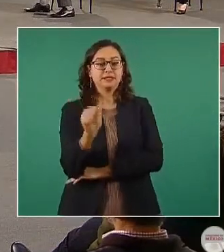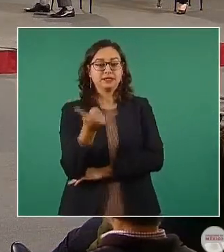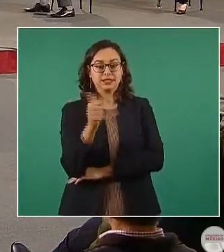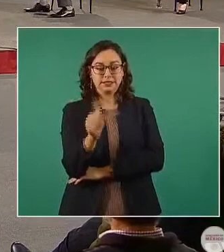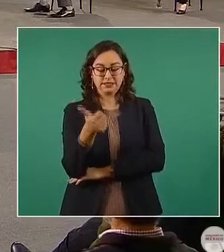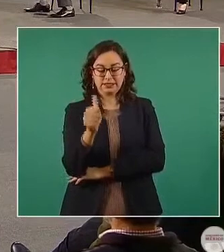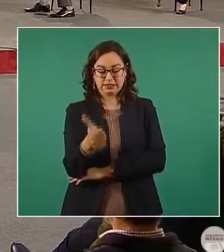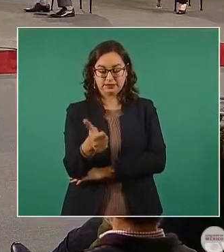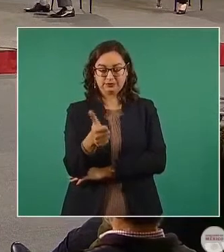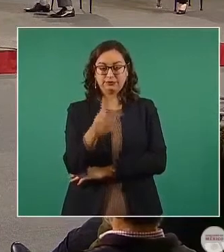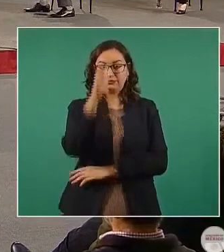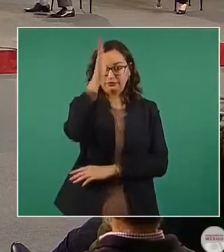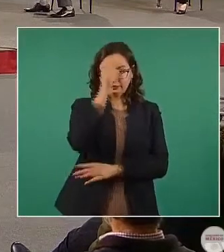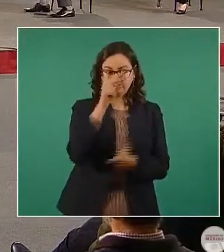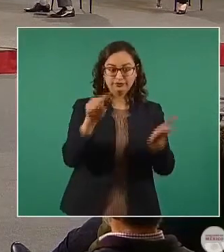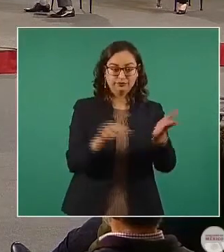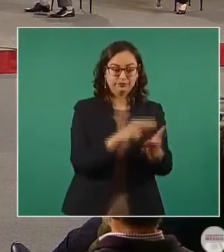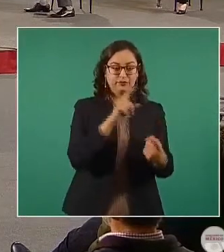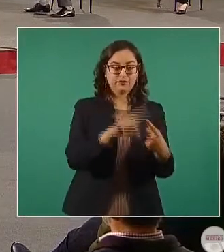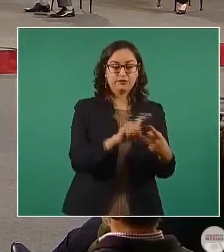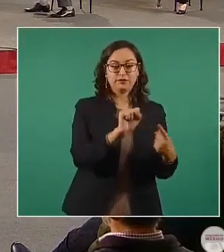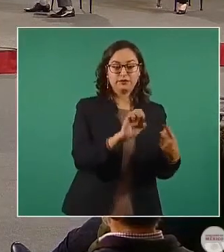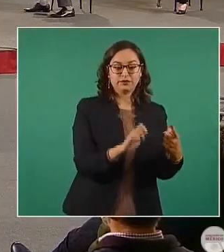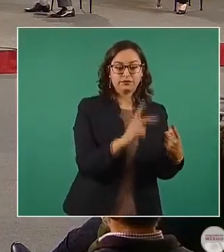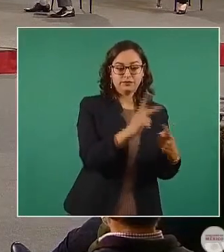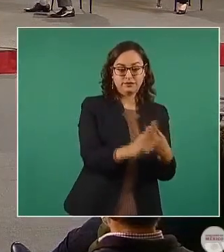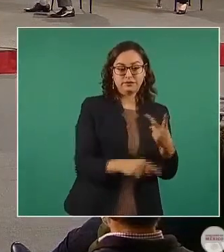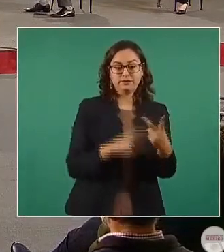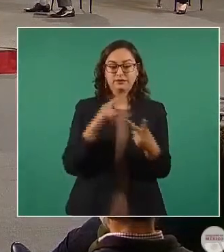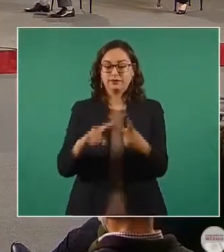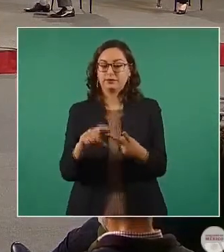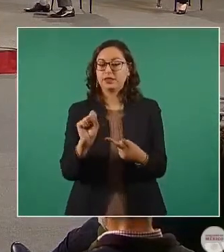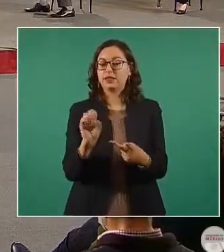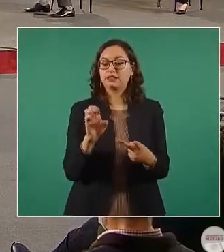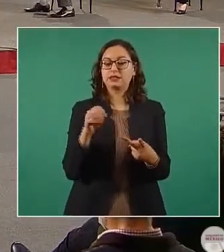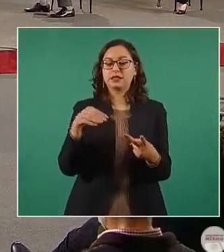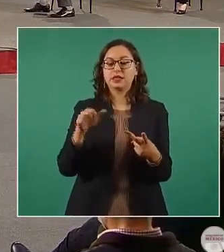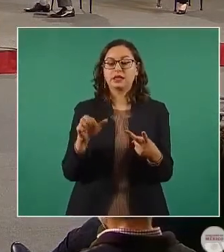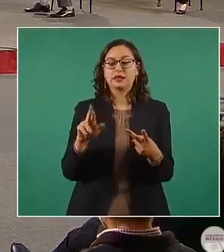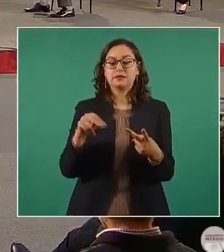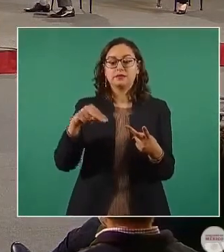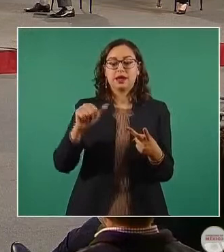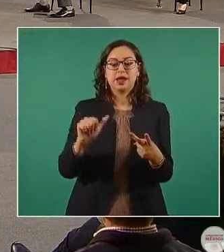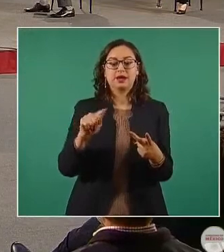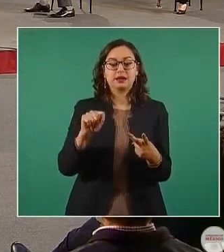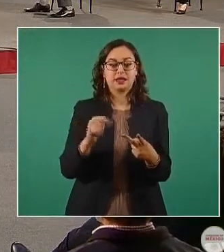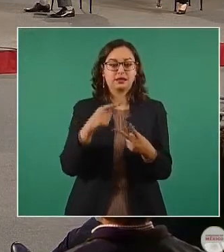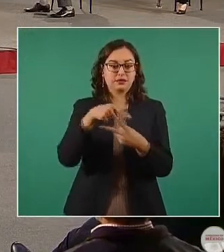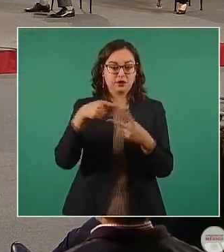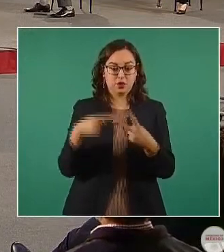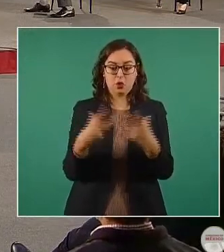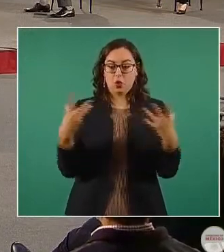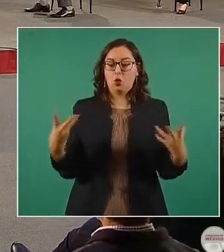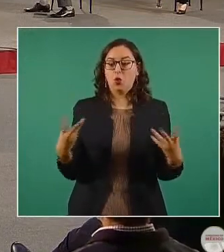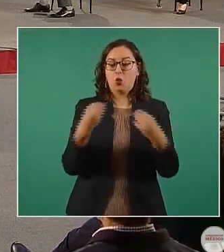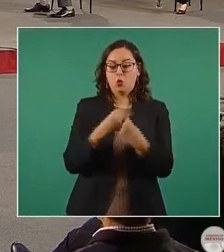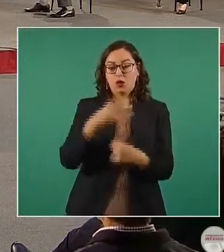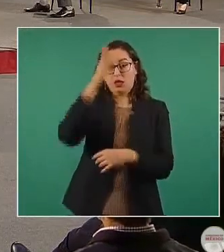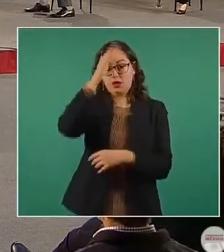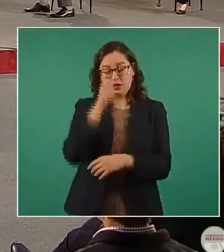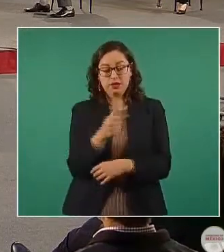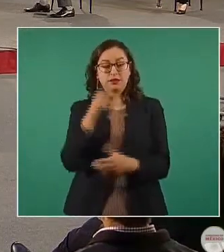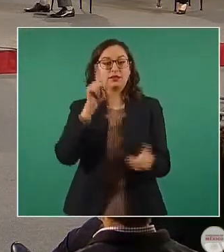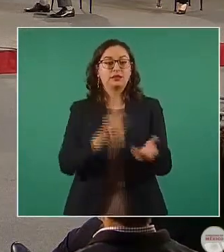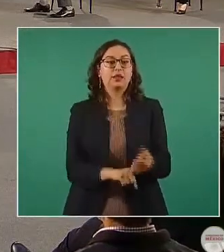entre la Secretaría de Educación Pública y la Secretaría de Medio Ambiente. El convenio va de hacer educación ambiental